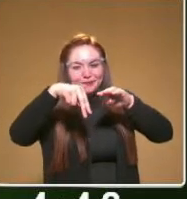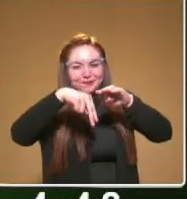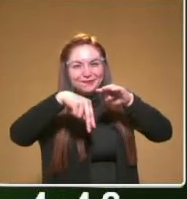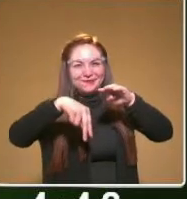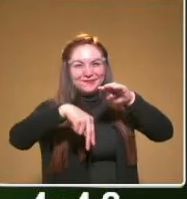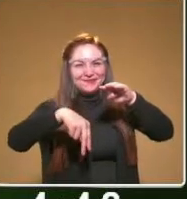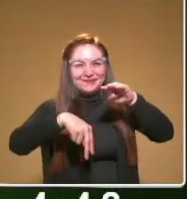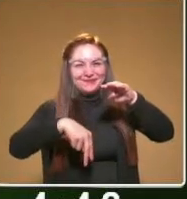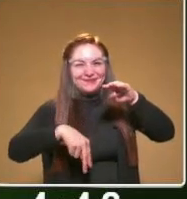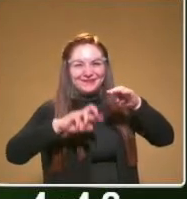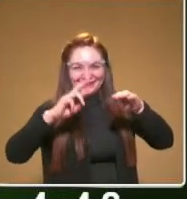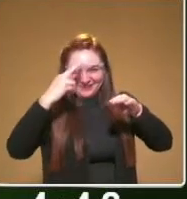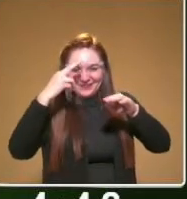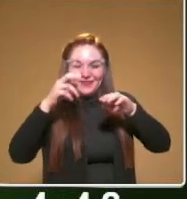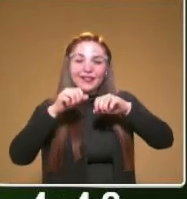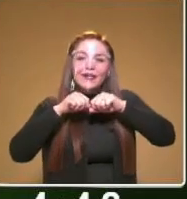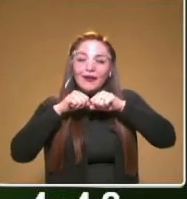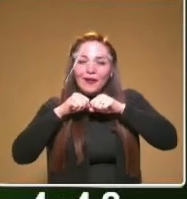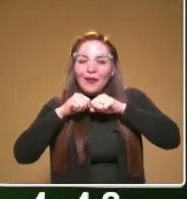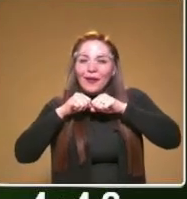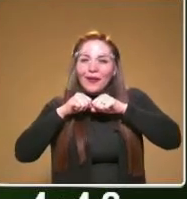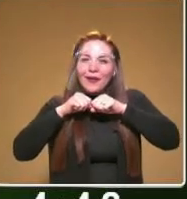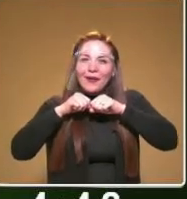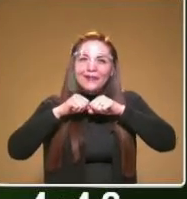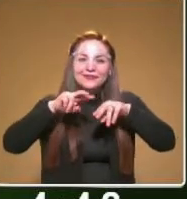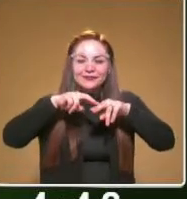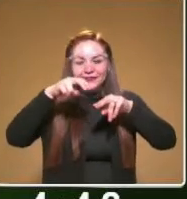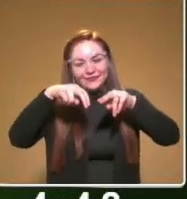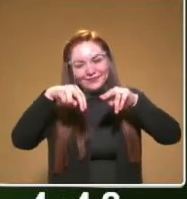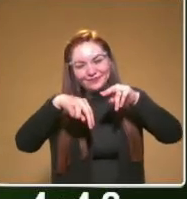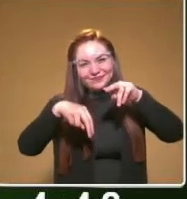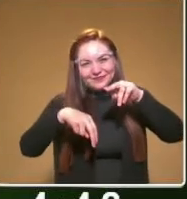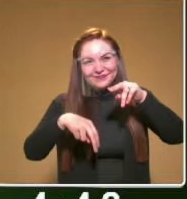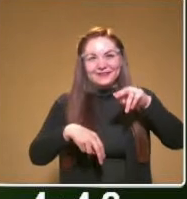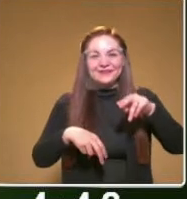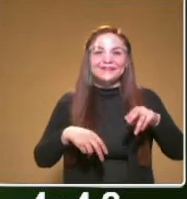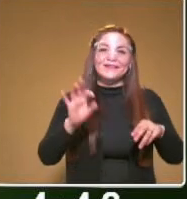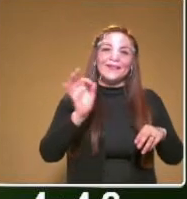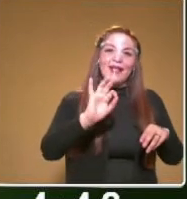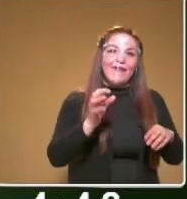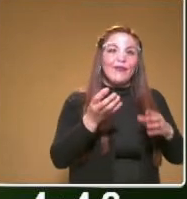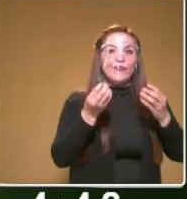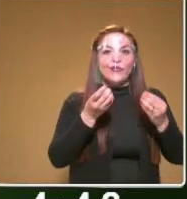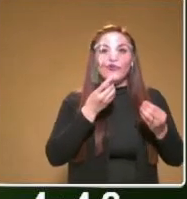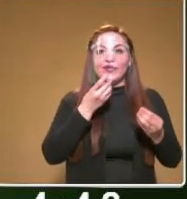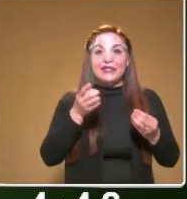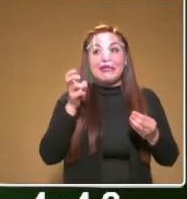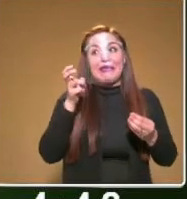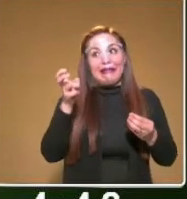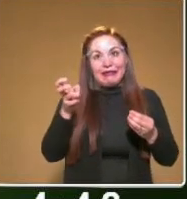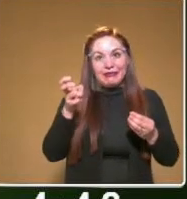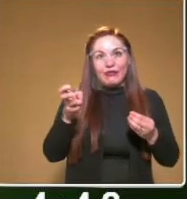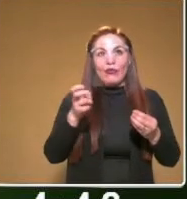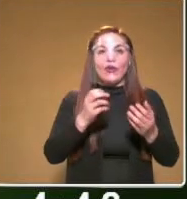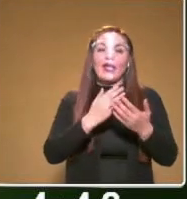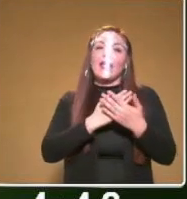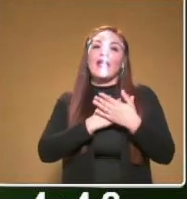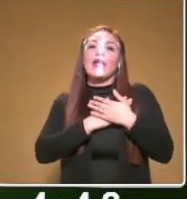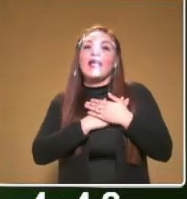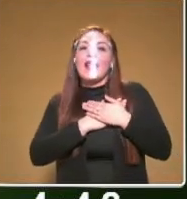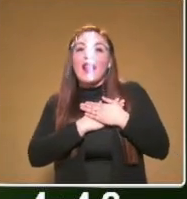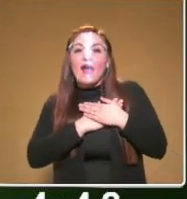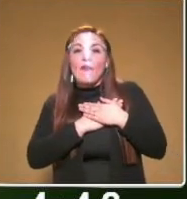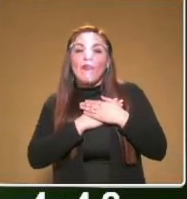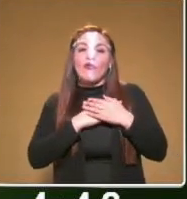Muchos dicen ya que sí cabían los dos, ¿verdad? Pero a lo que voy es que realmente muchos dicen que esa fue la tragedia, que el amor de Rose